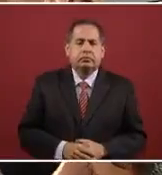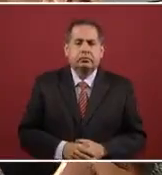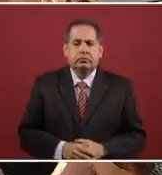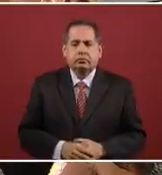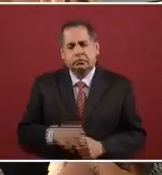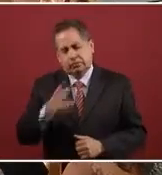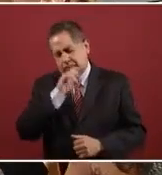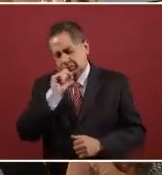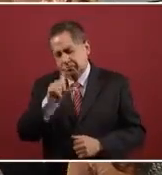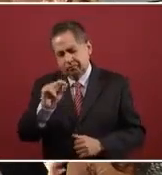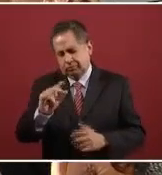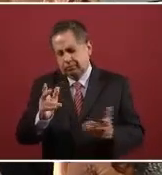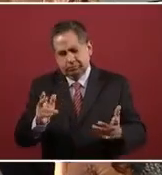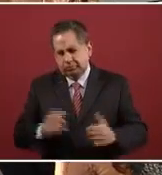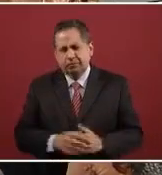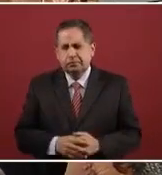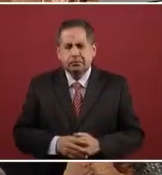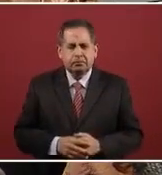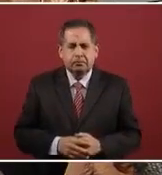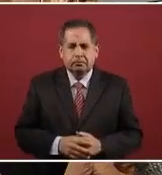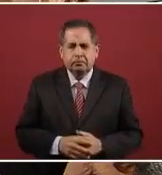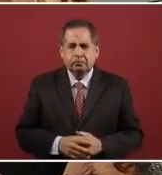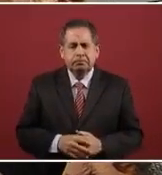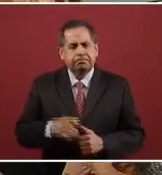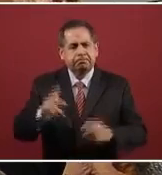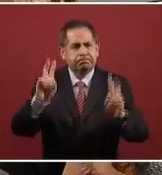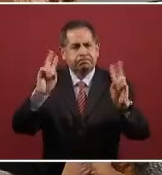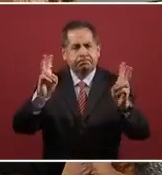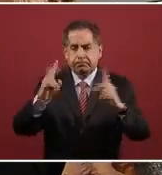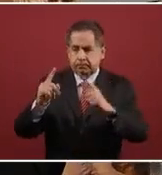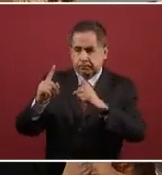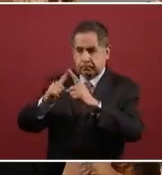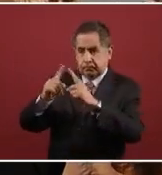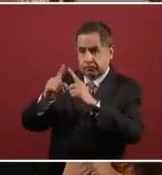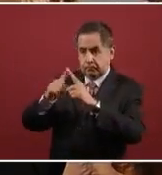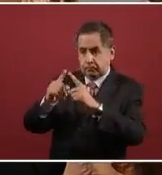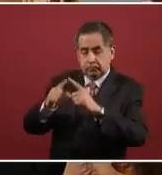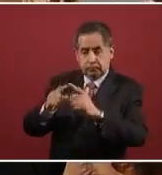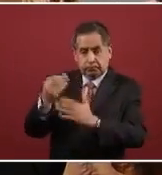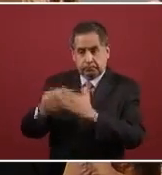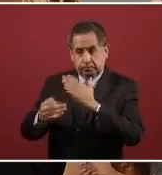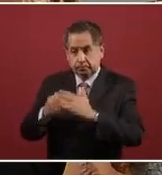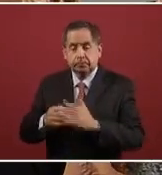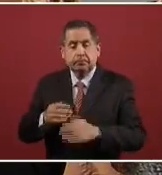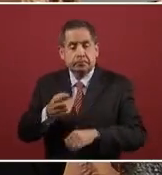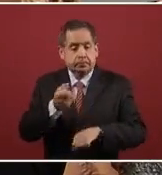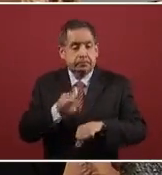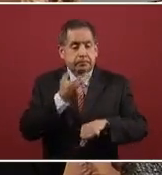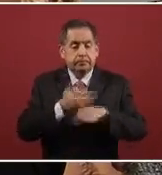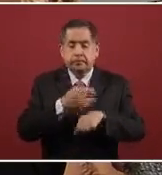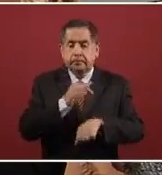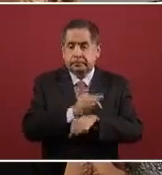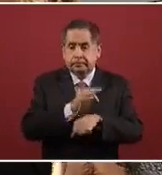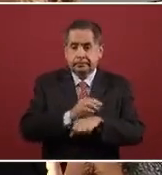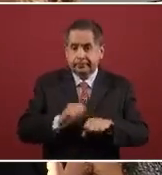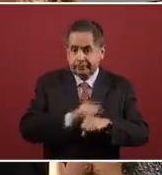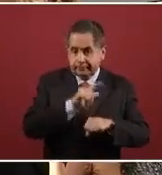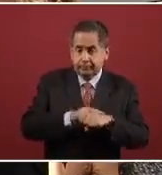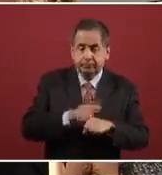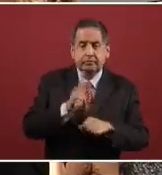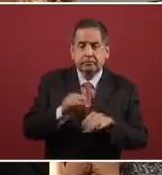No, tampoco. El sobre el tema de Catedral que quedó aquí pendiente, la Secretaría de la Defensa ha estado